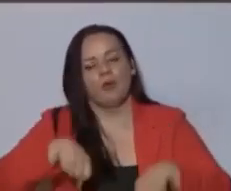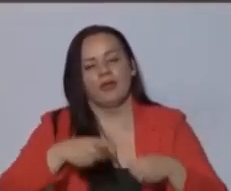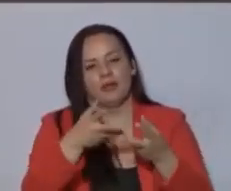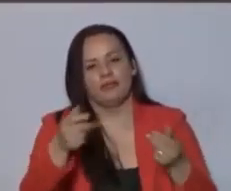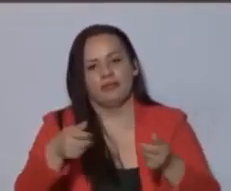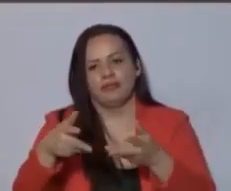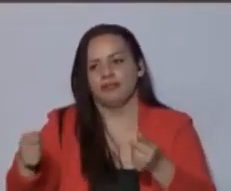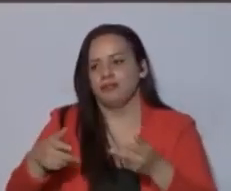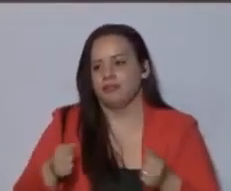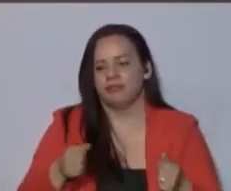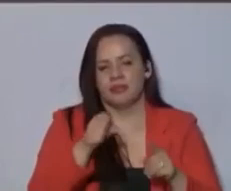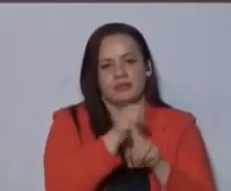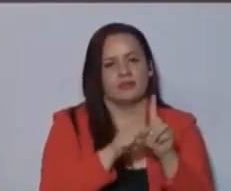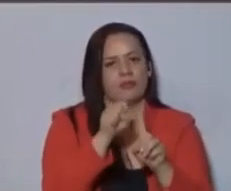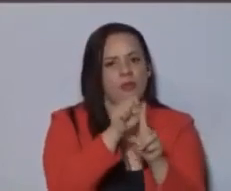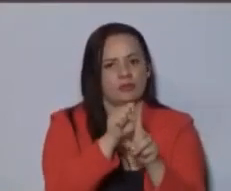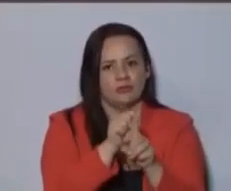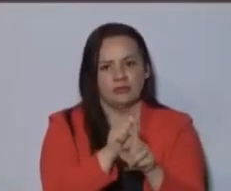dilemas